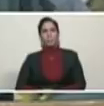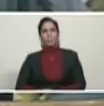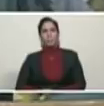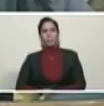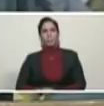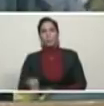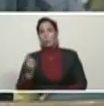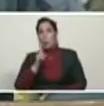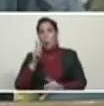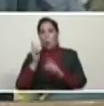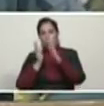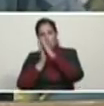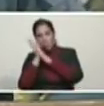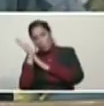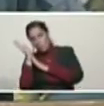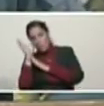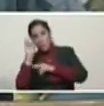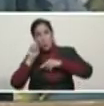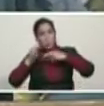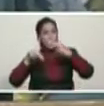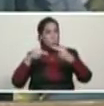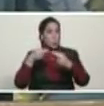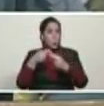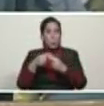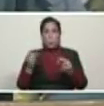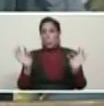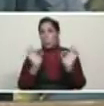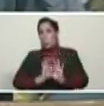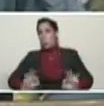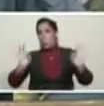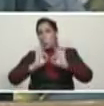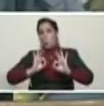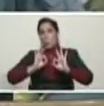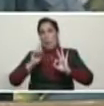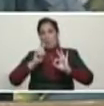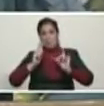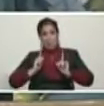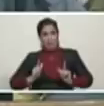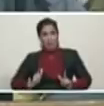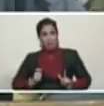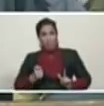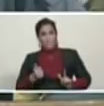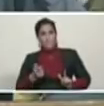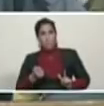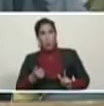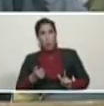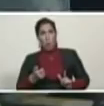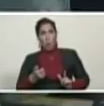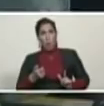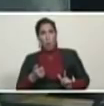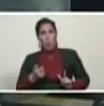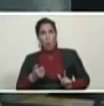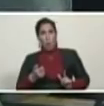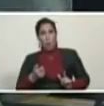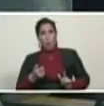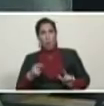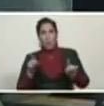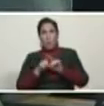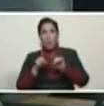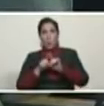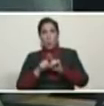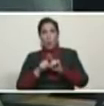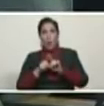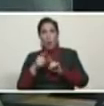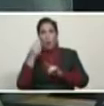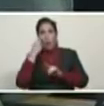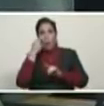No dormirse, jamás. Y si descansa un poco, con un ojo abierto